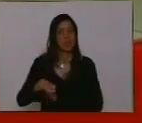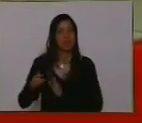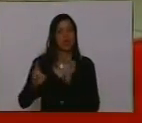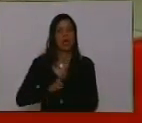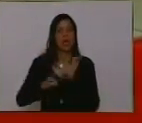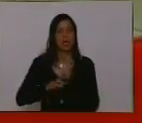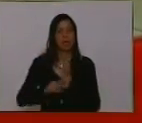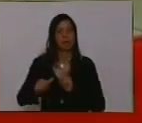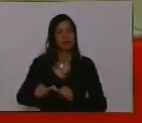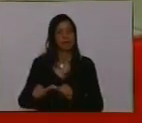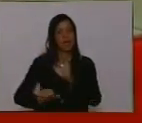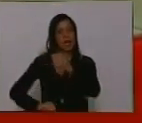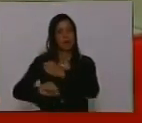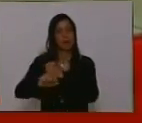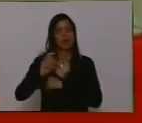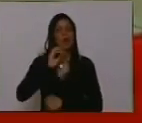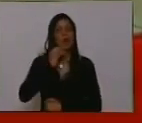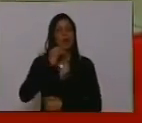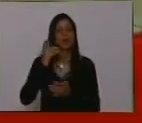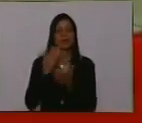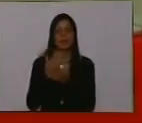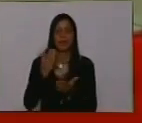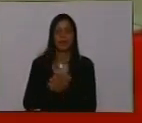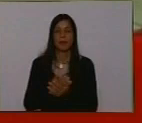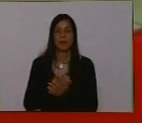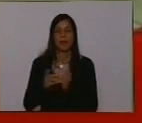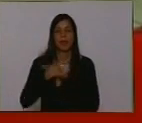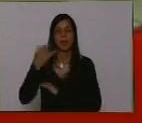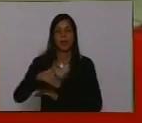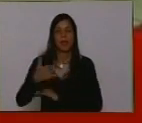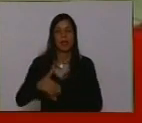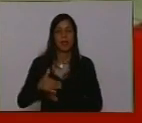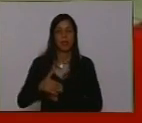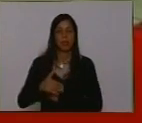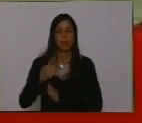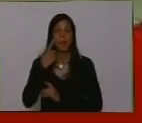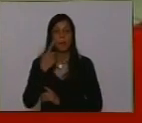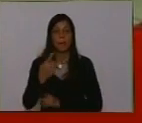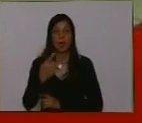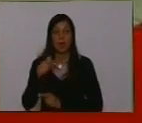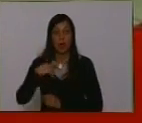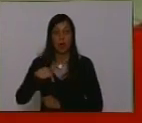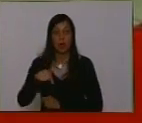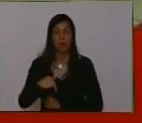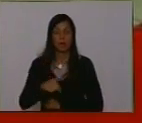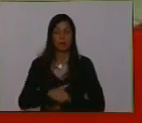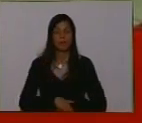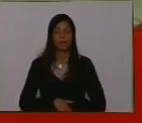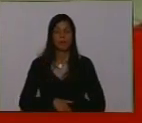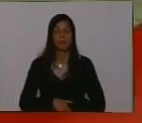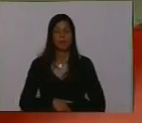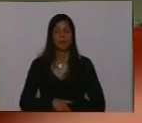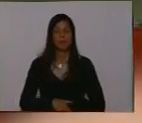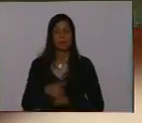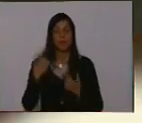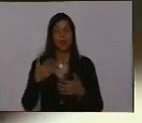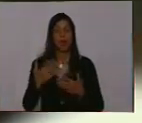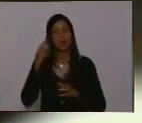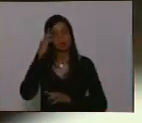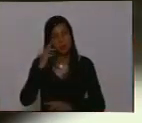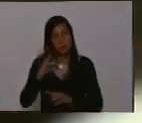seguirá garantizando siempre. Ese derecho que hoy vemos más que nunca